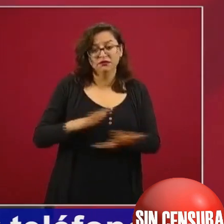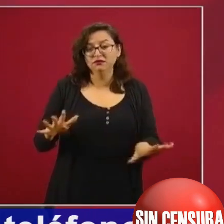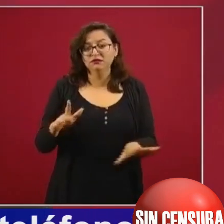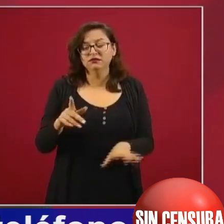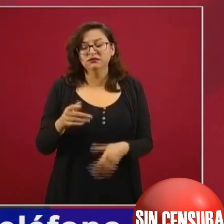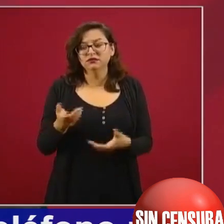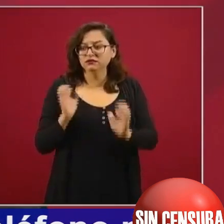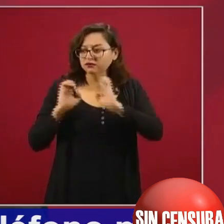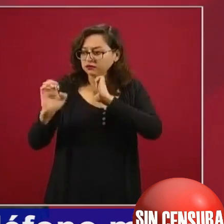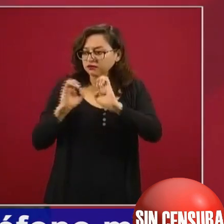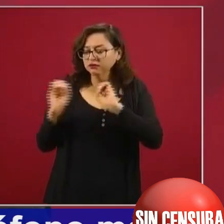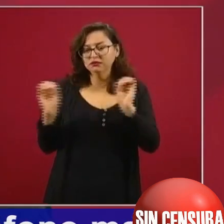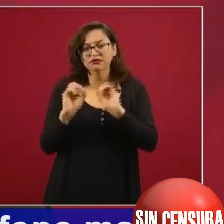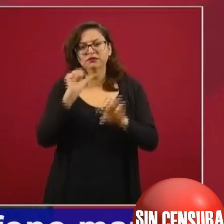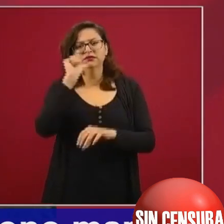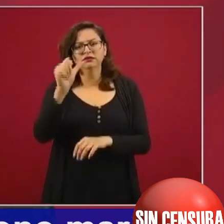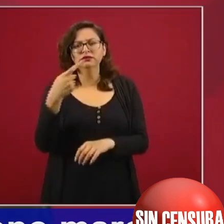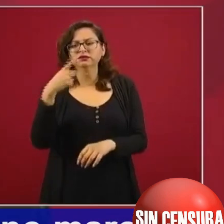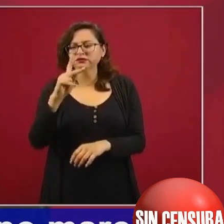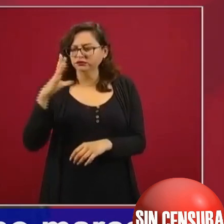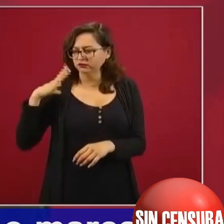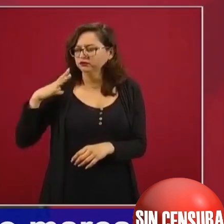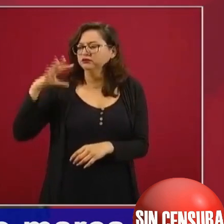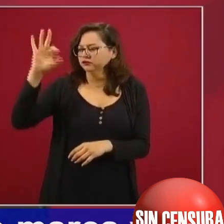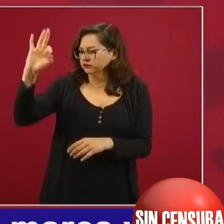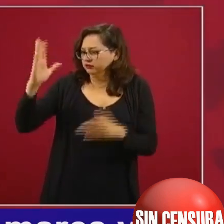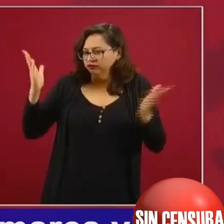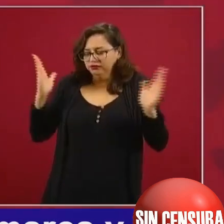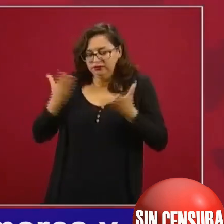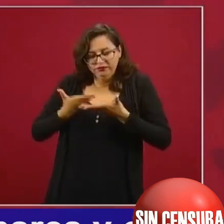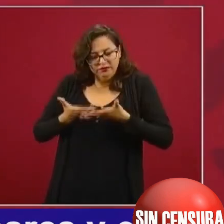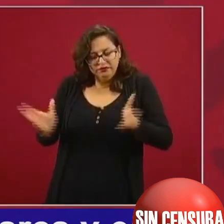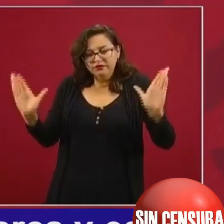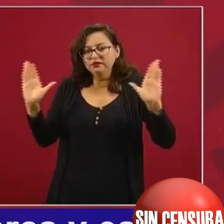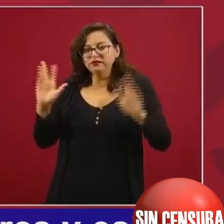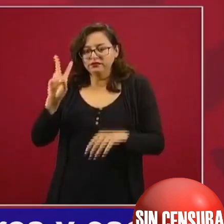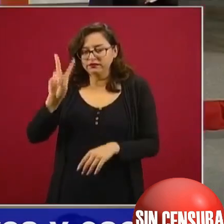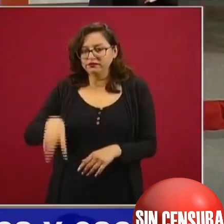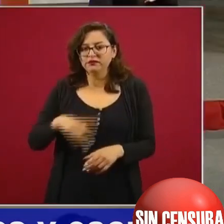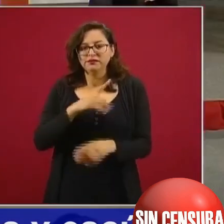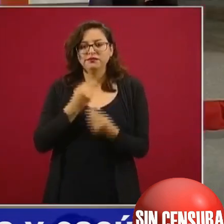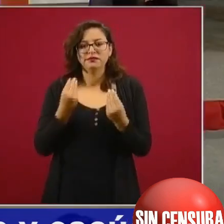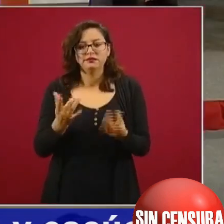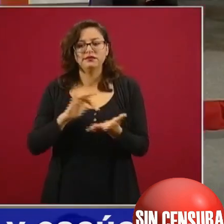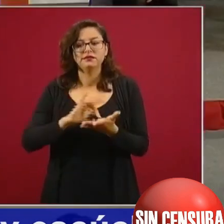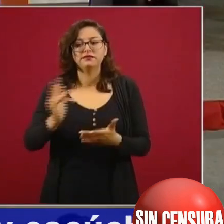entrevista, pero estamos a disposición. Los datos son enteramente públicos. Muchas gracias.